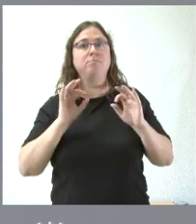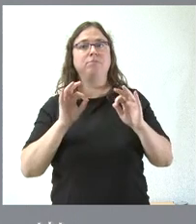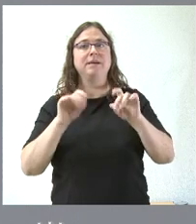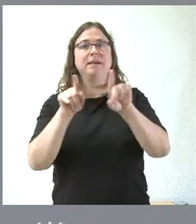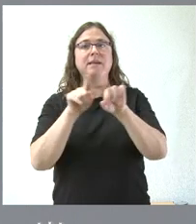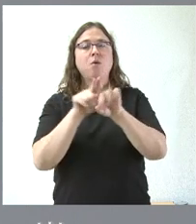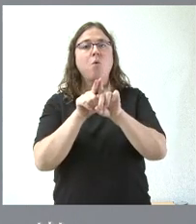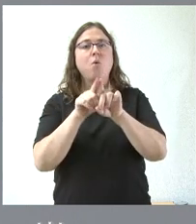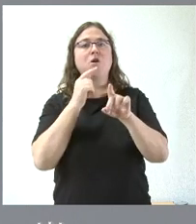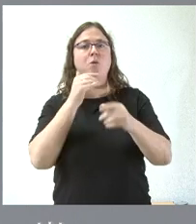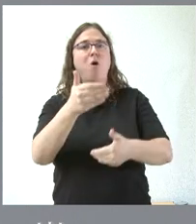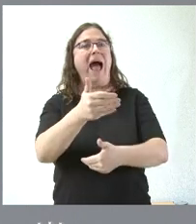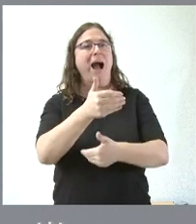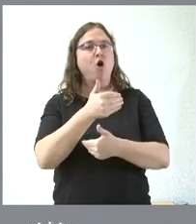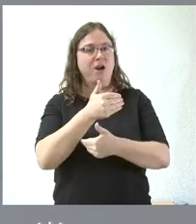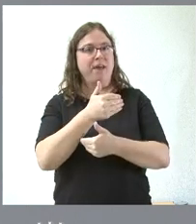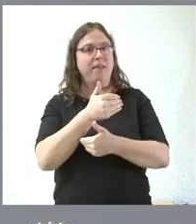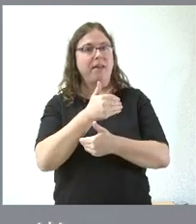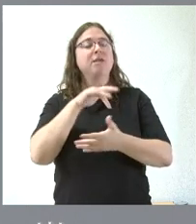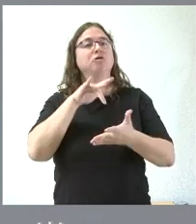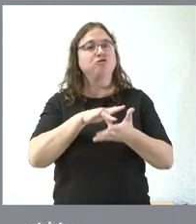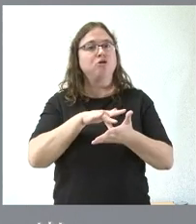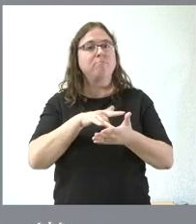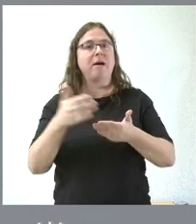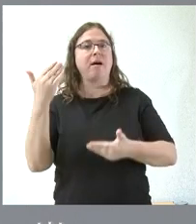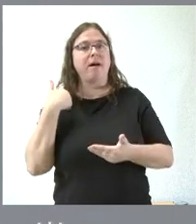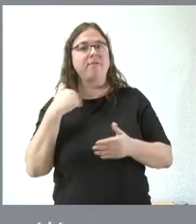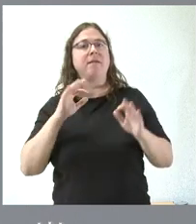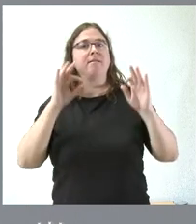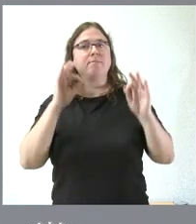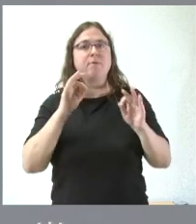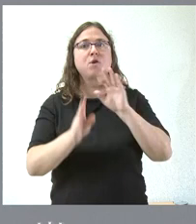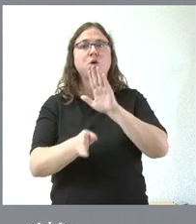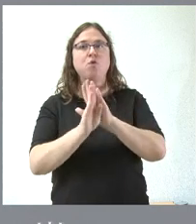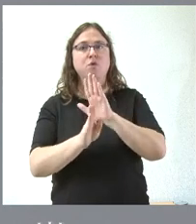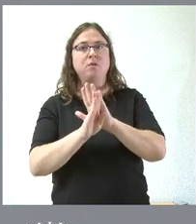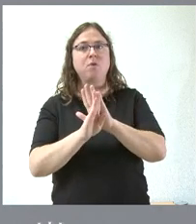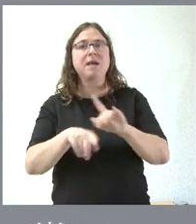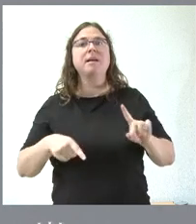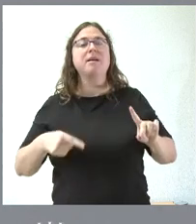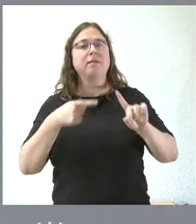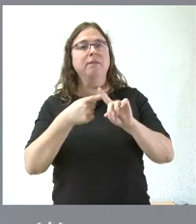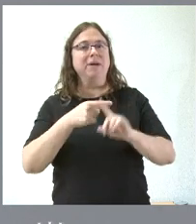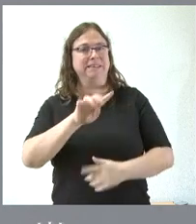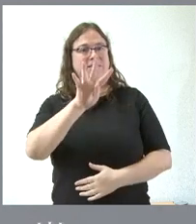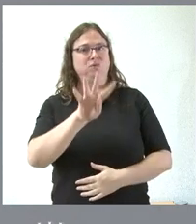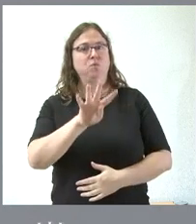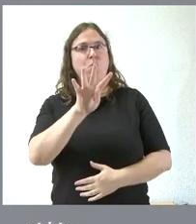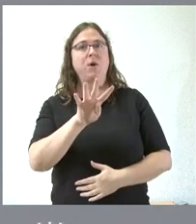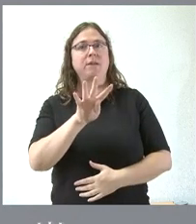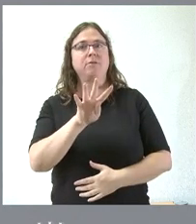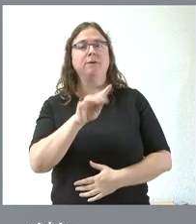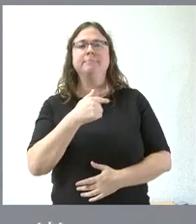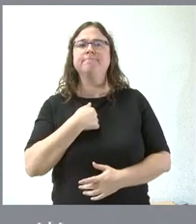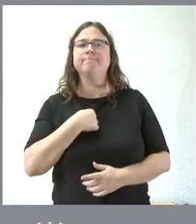acogida lo hemos sido lo somos y los Seguiremos siendo y en cuarto lugar esto no